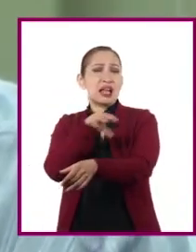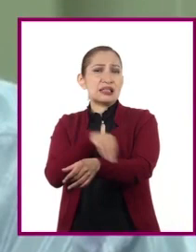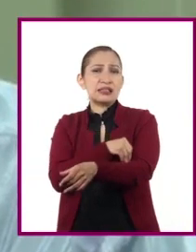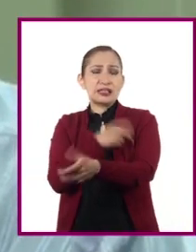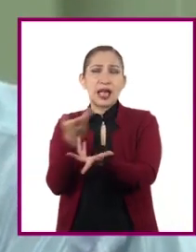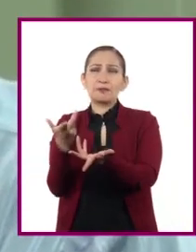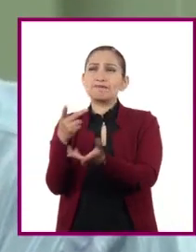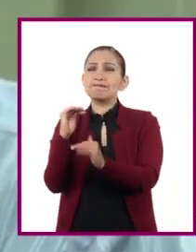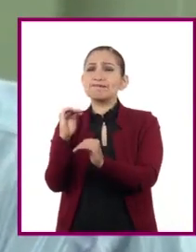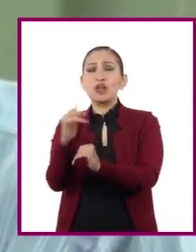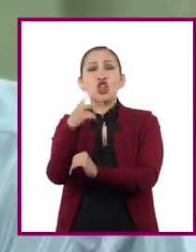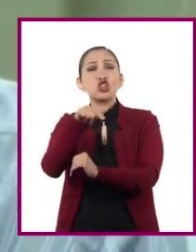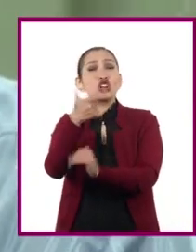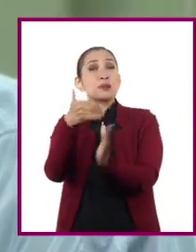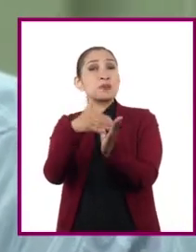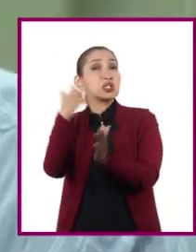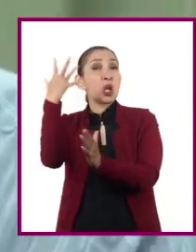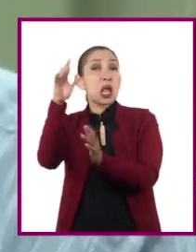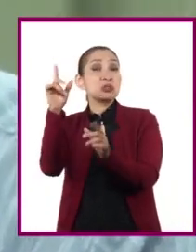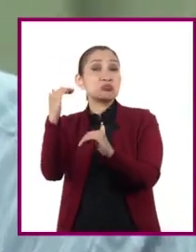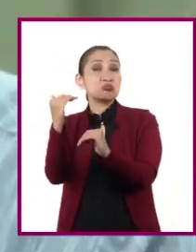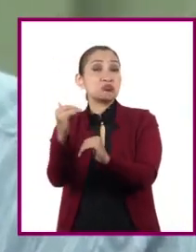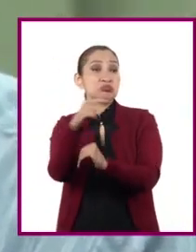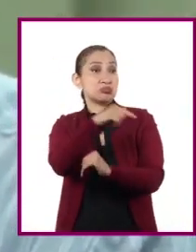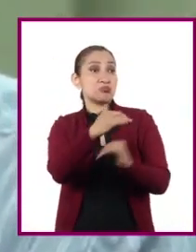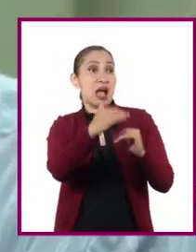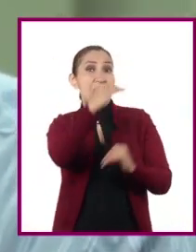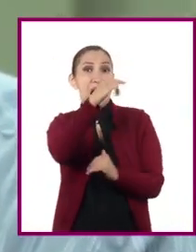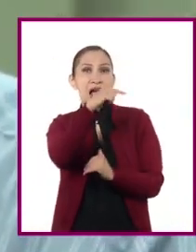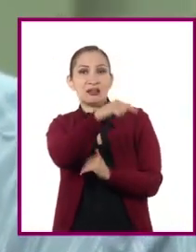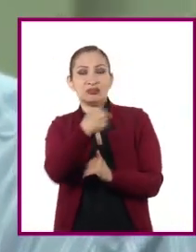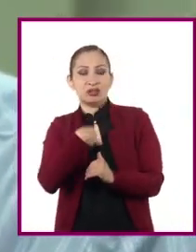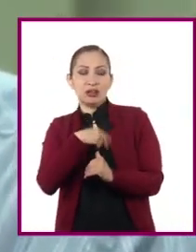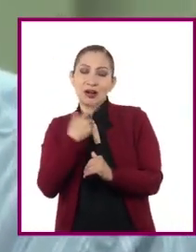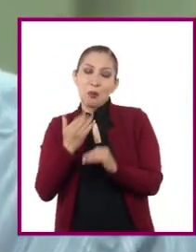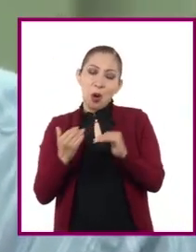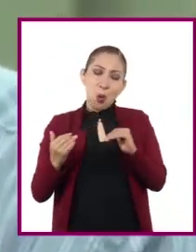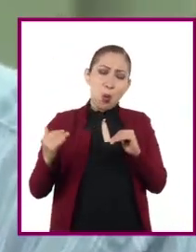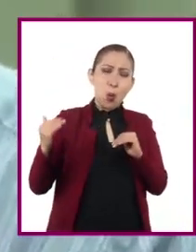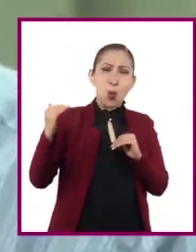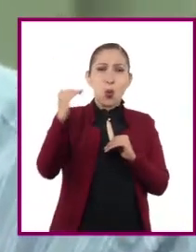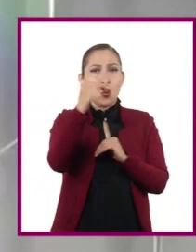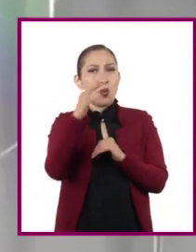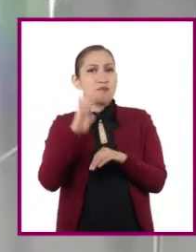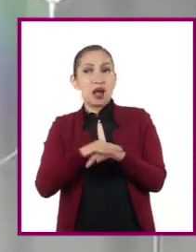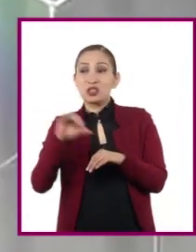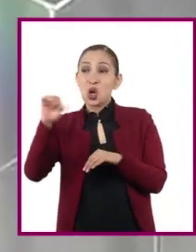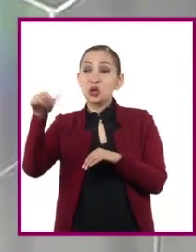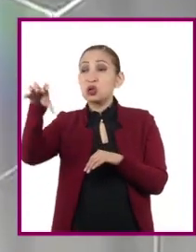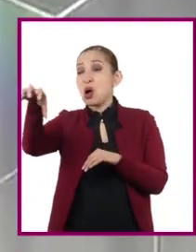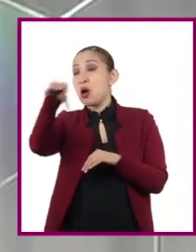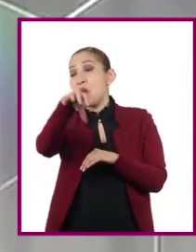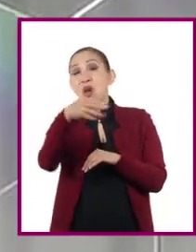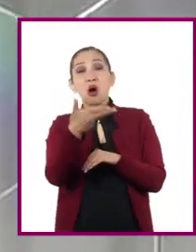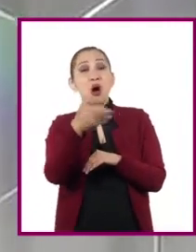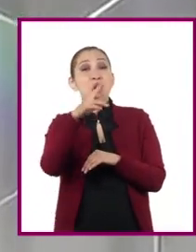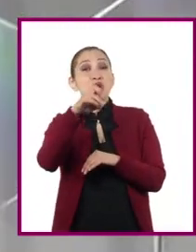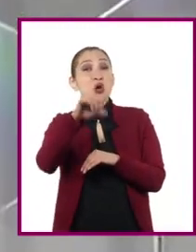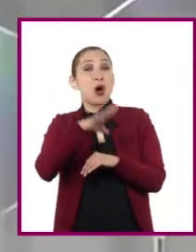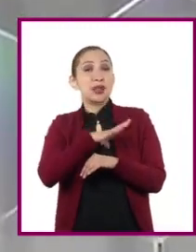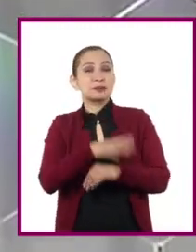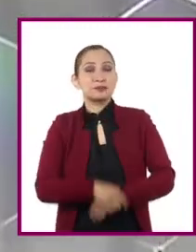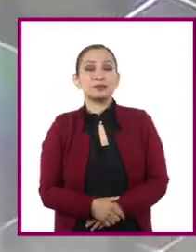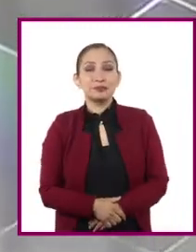del orden de los 12,000 soles. De tal manera que nos pondría muy por arriba de los hornos similares que